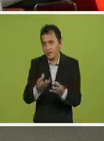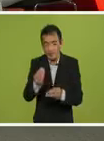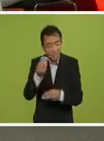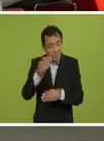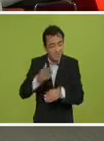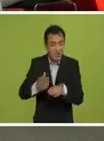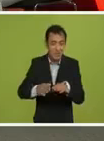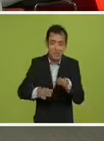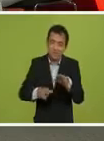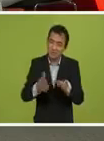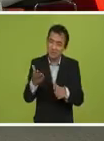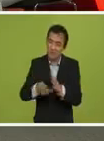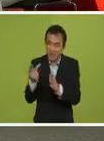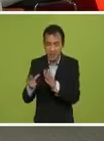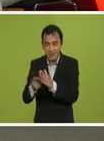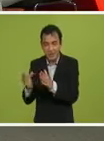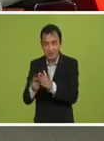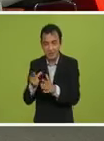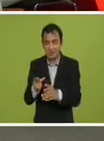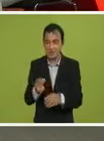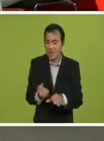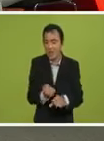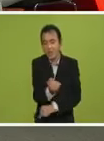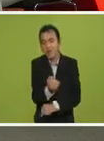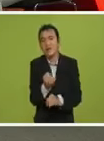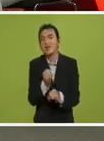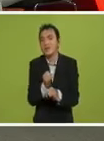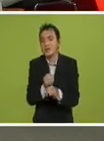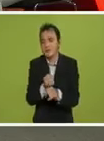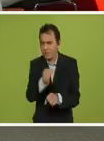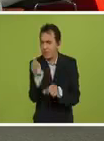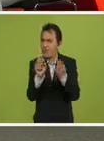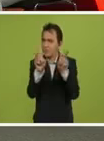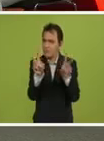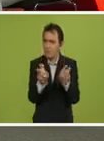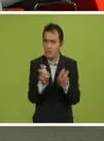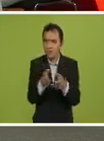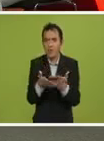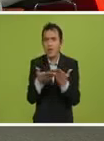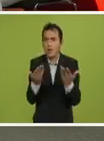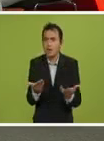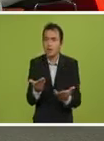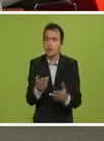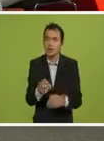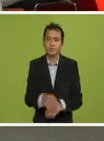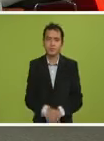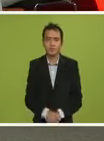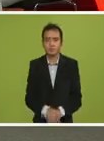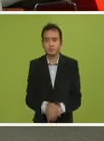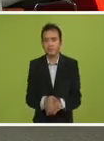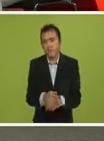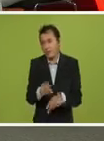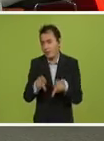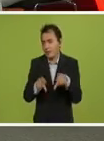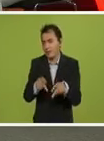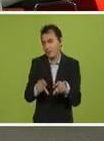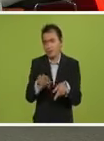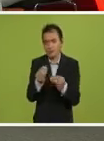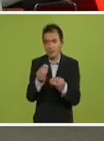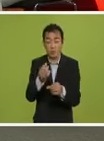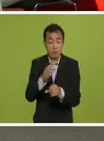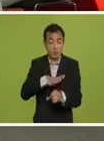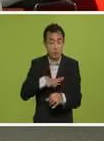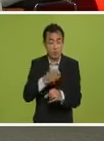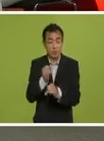en el tema de la violencia digital, sino en otros temas. Bueno, ahora que estamos en esta era digital, algo muy importante